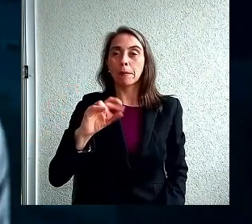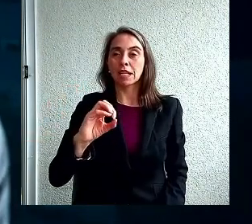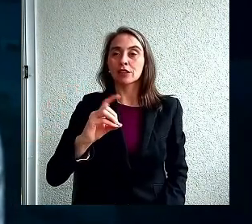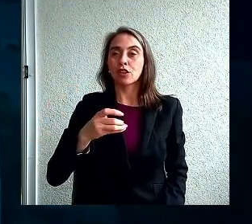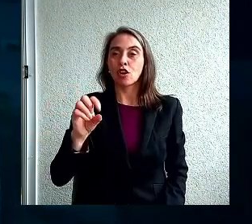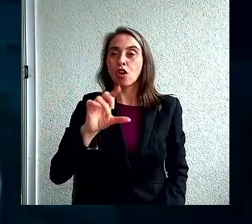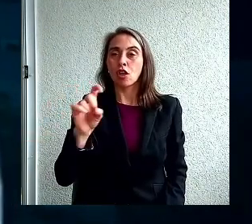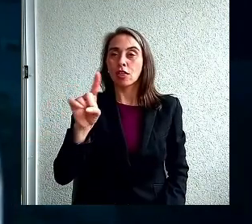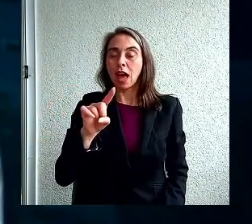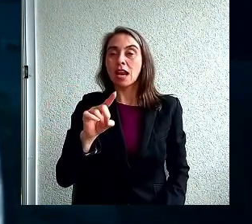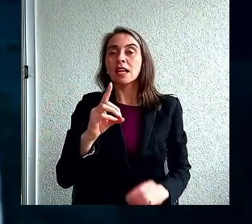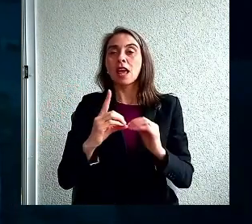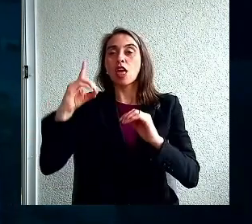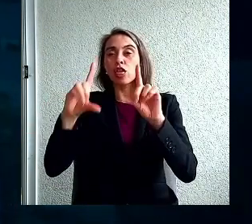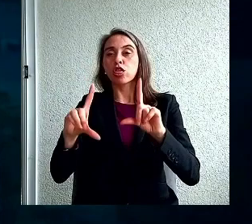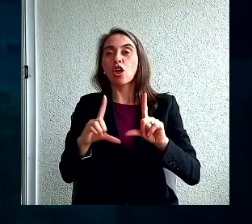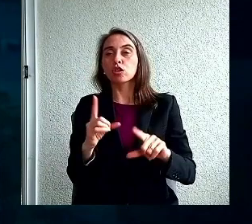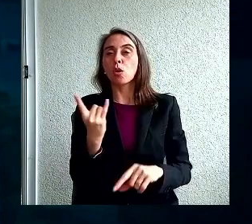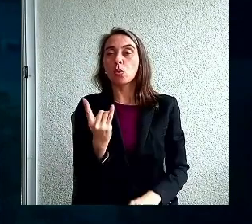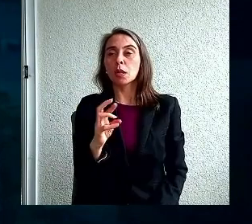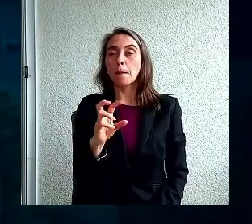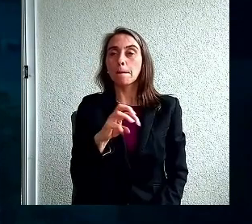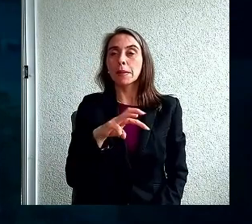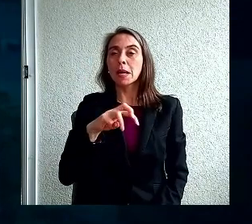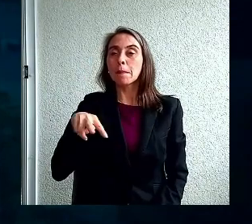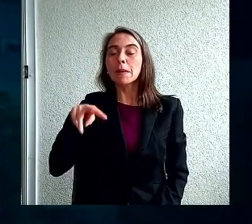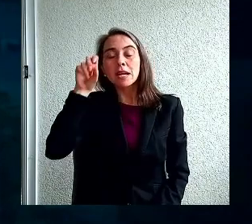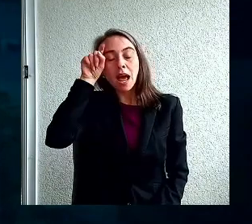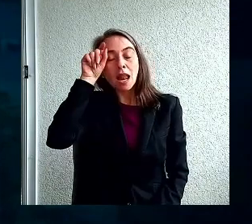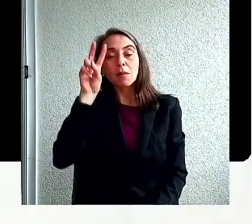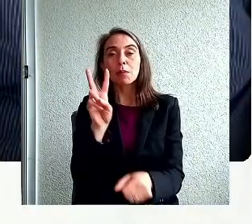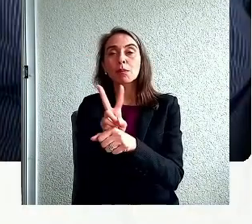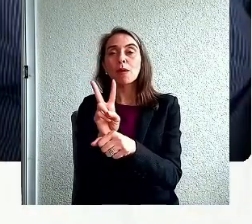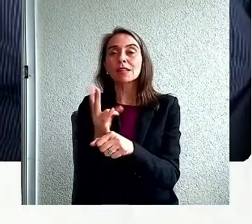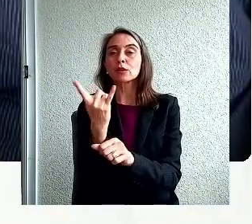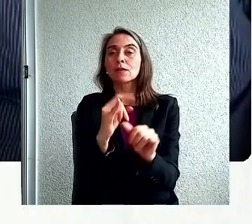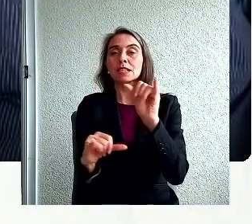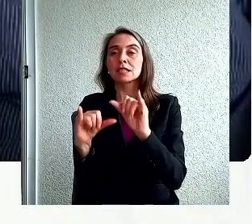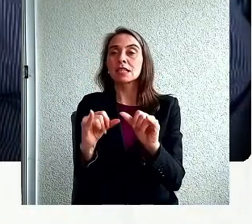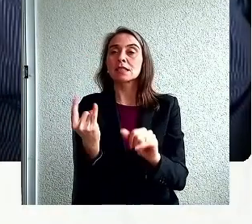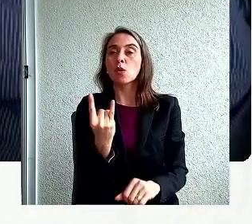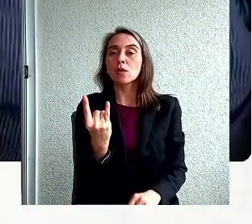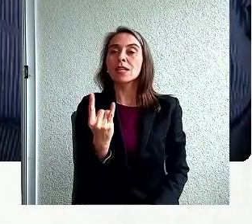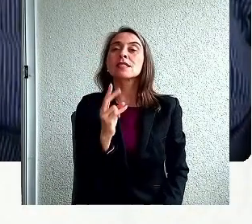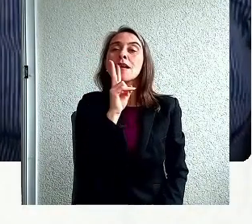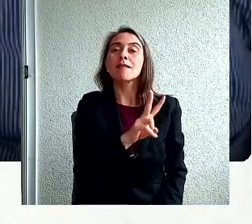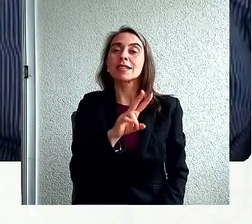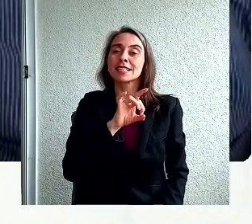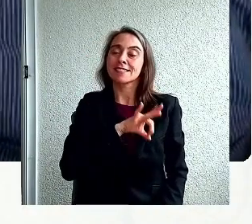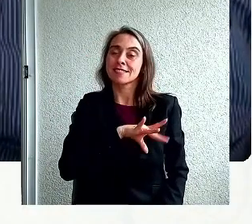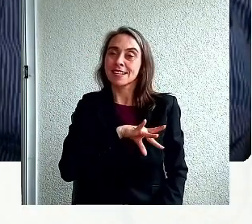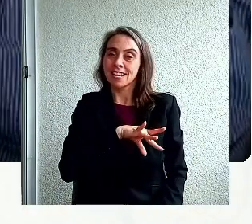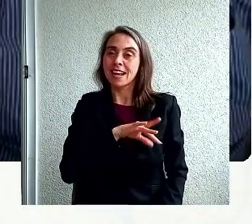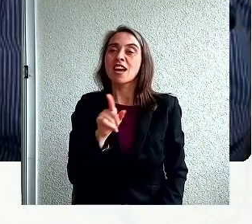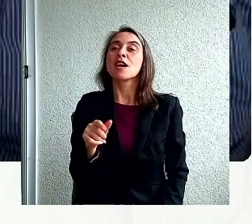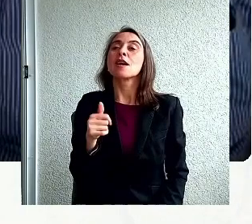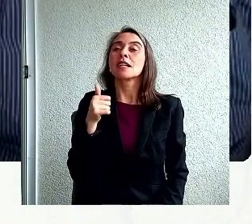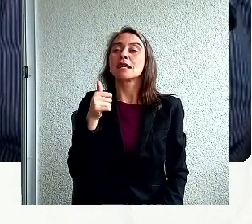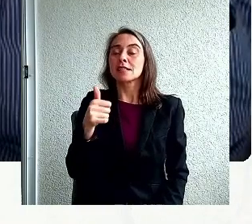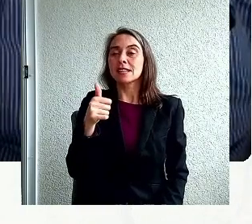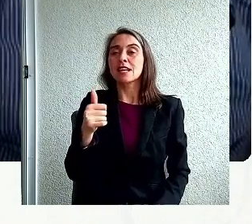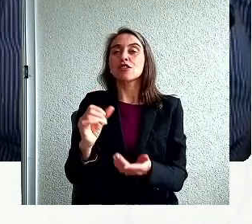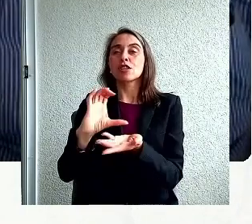de la Facultad de Ciencias de la Universidad Austral de Chile. Actualmente dirige el Centro de Investigación de Dinámica de Ecosistemas Marinos de Altas